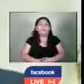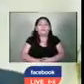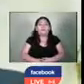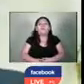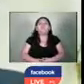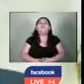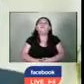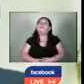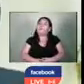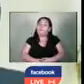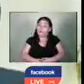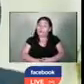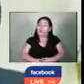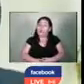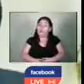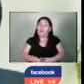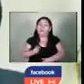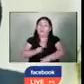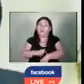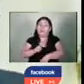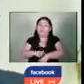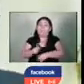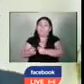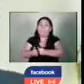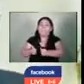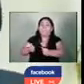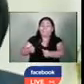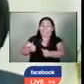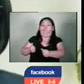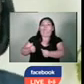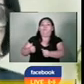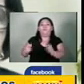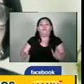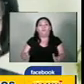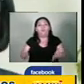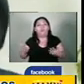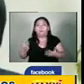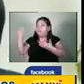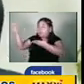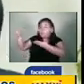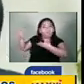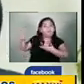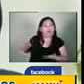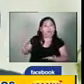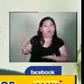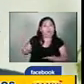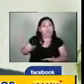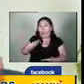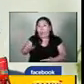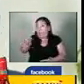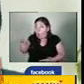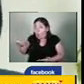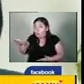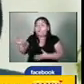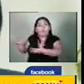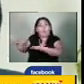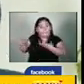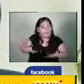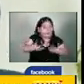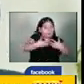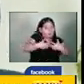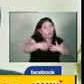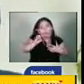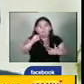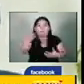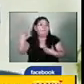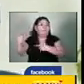Definitivamente hay un retraso considerable en recibir tanto la materia prima como producto final, por